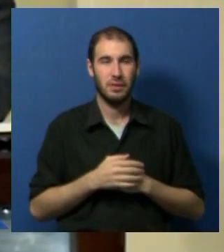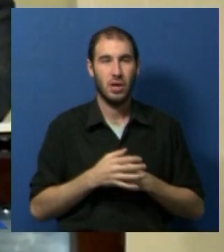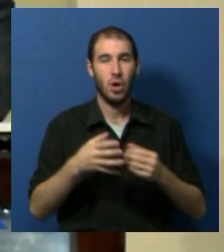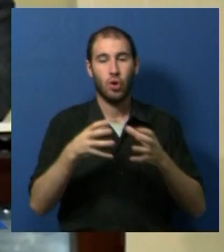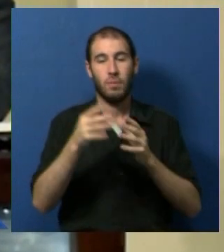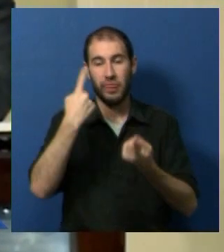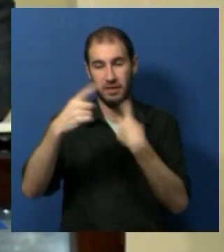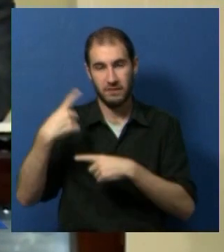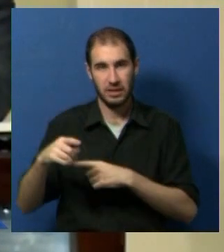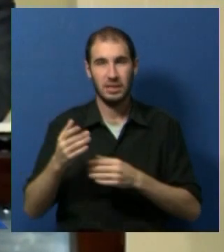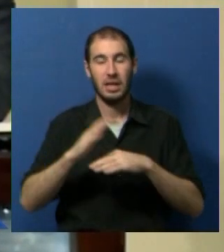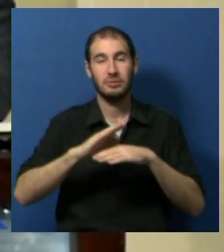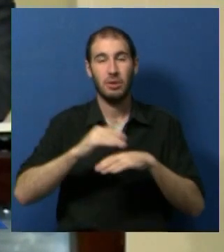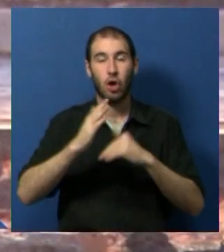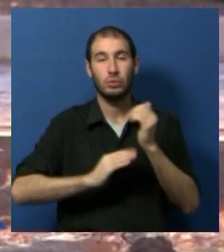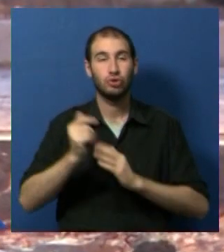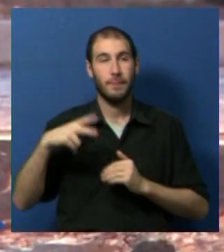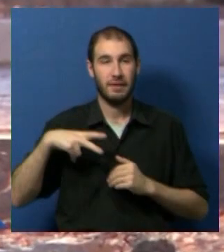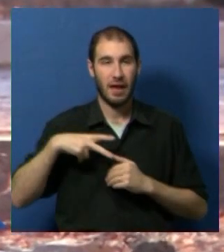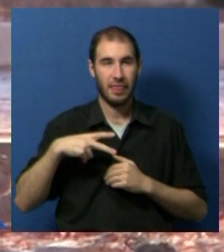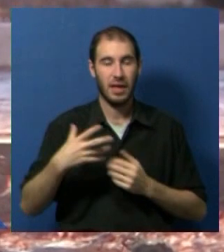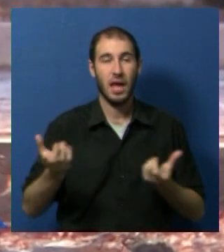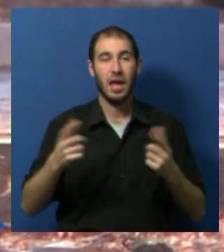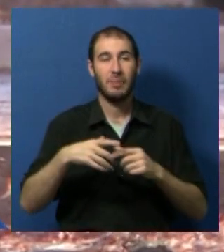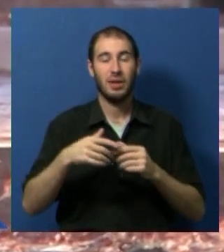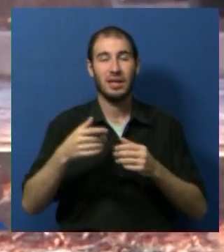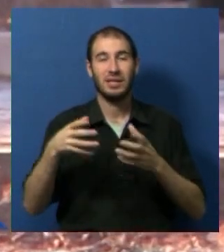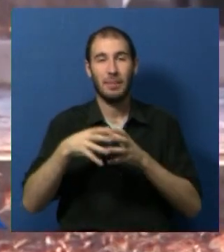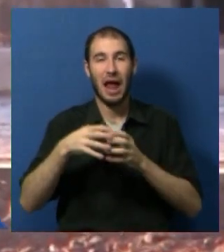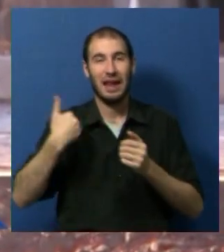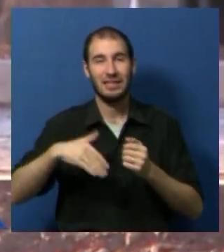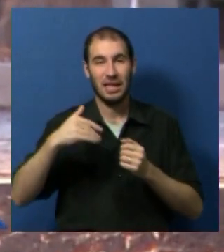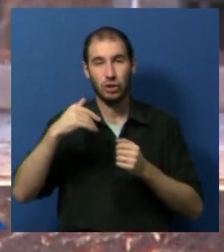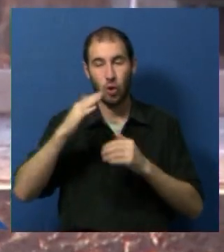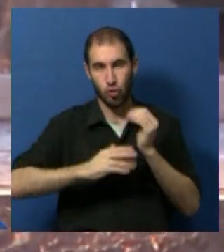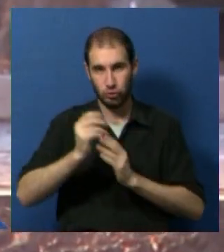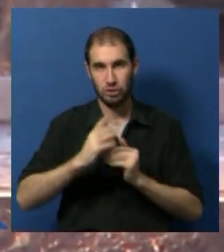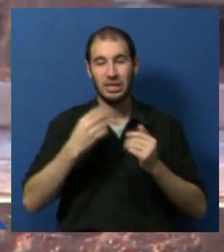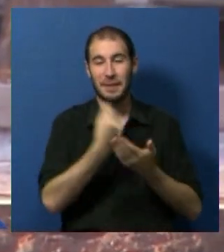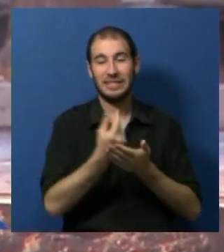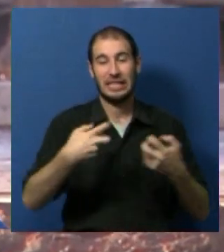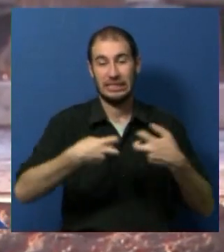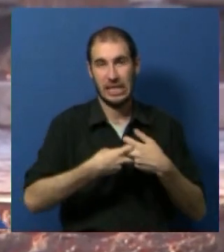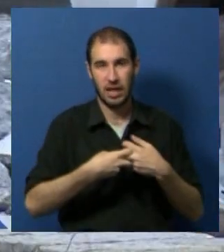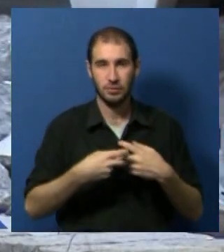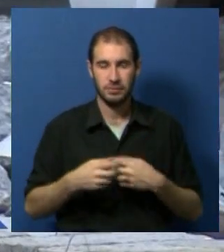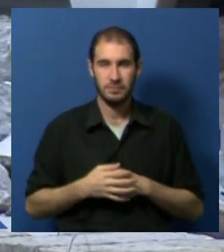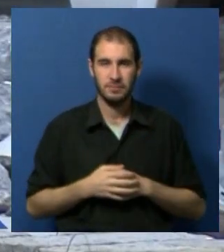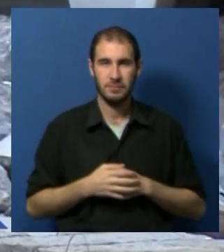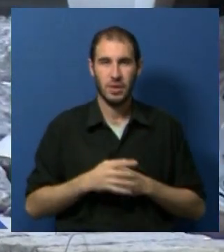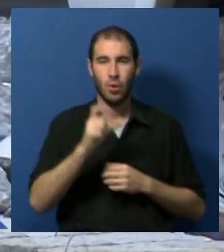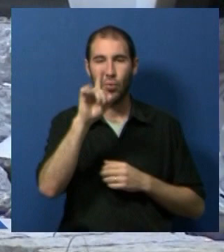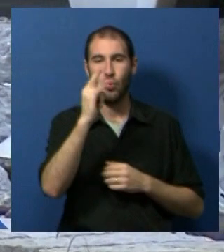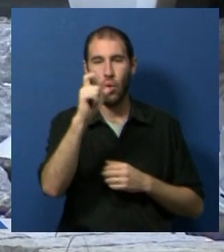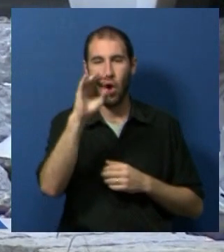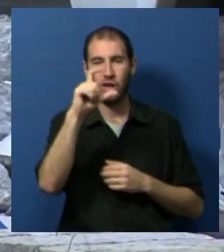distintos actores que hacen a la construcción privada, la Cámara Argentina de la Construcción, los representantes gremiales, la